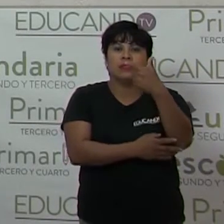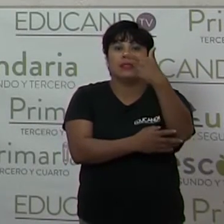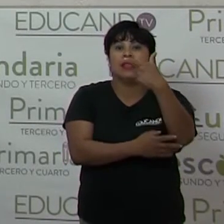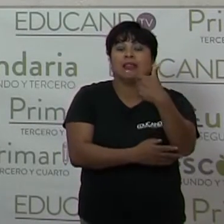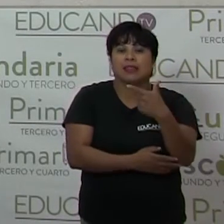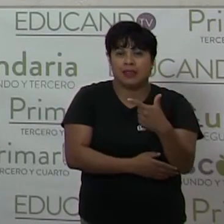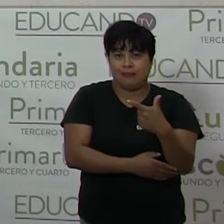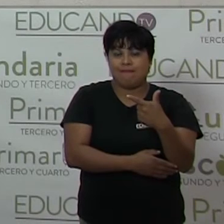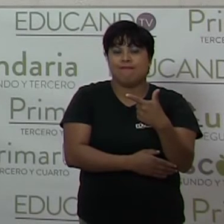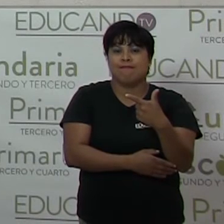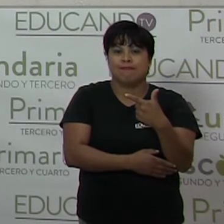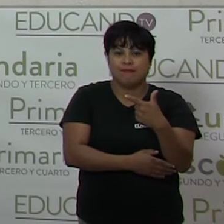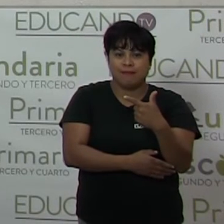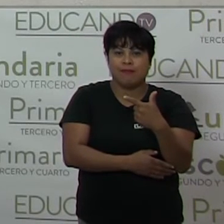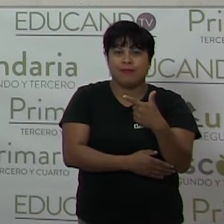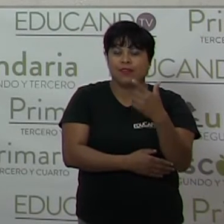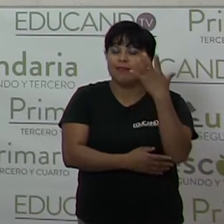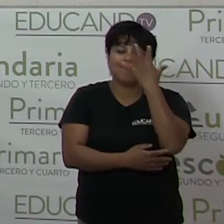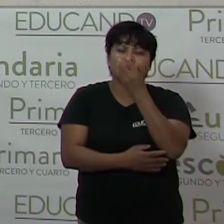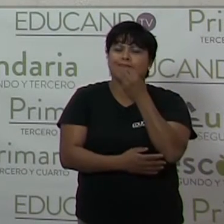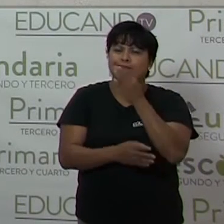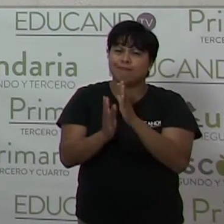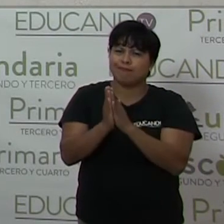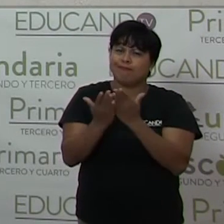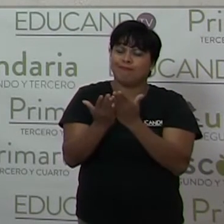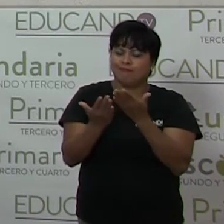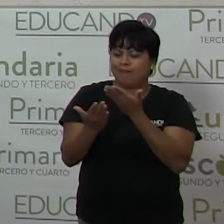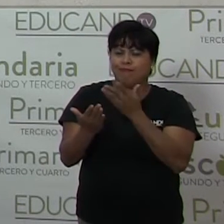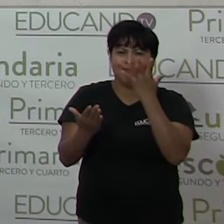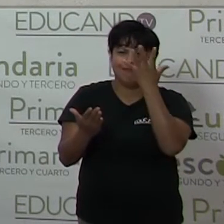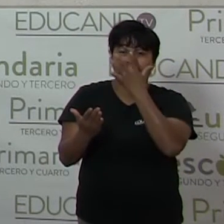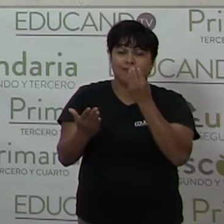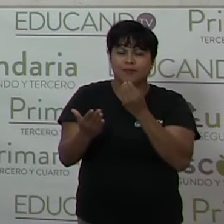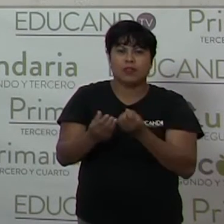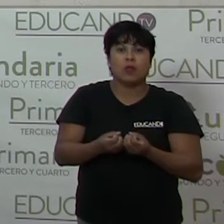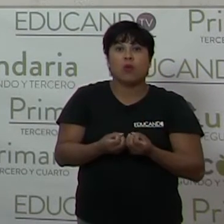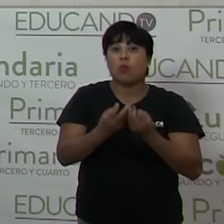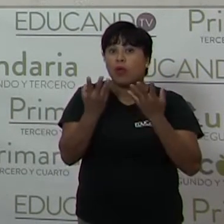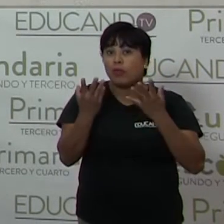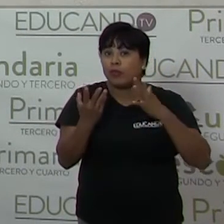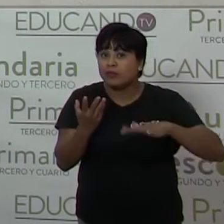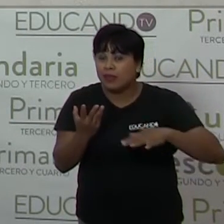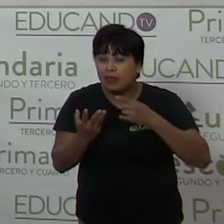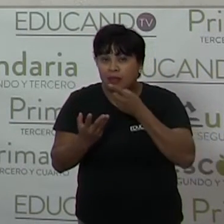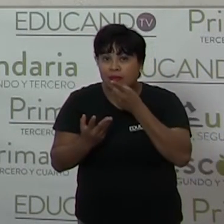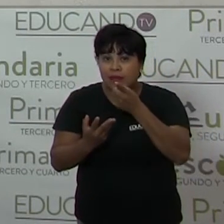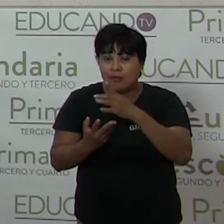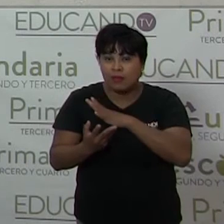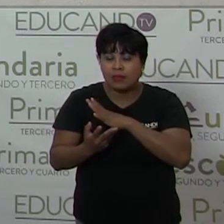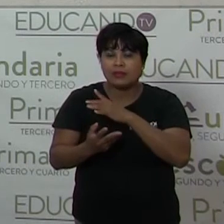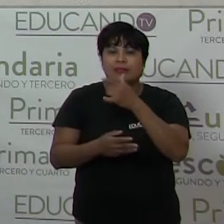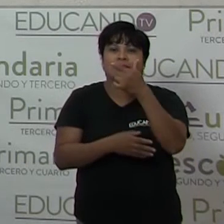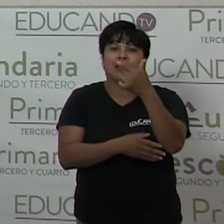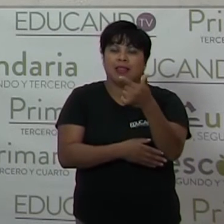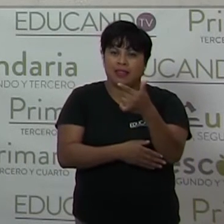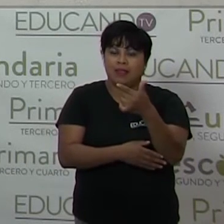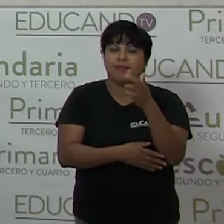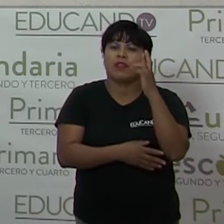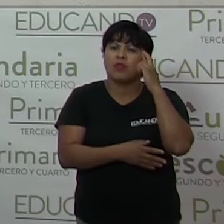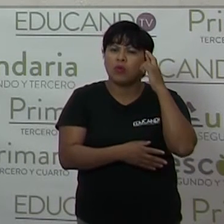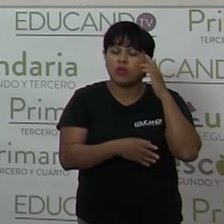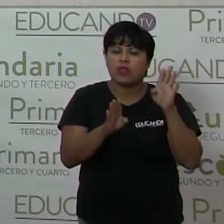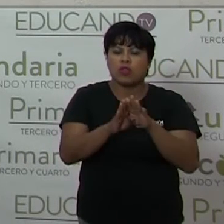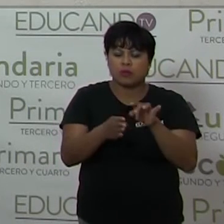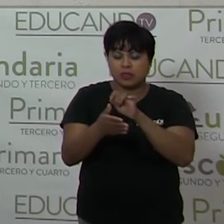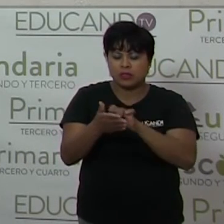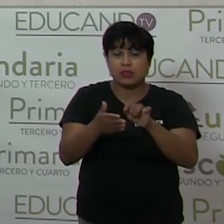y si dejáis está bien hermoso crece con félix cuantas dijimos que había siete te acuerdas